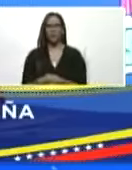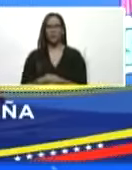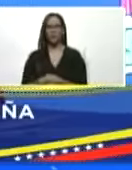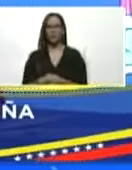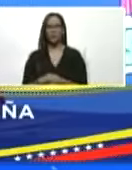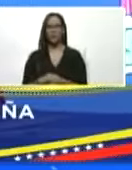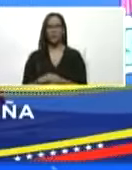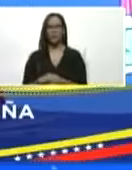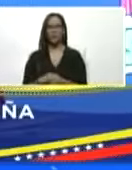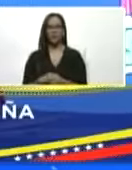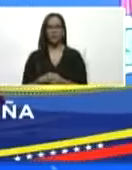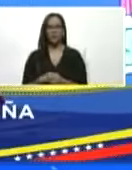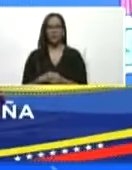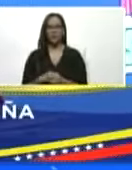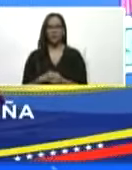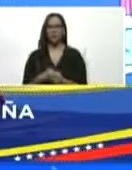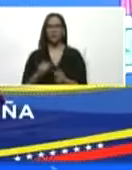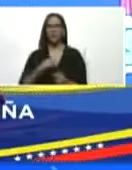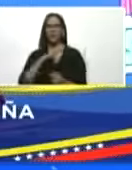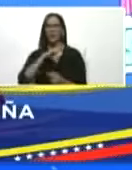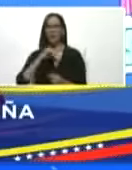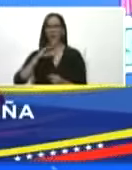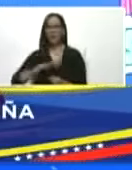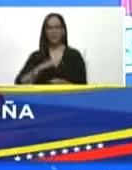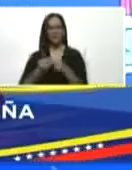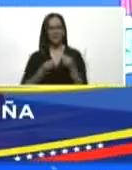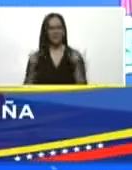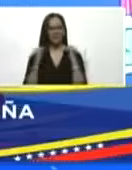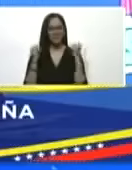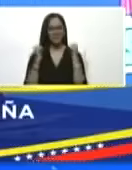No está haciendo tanto frío como debería, ¿verdad?